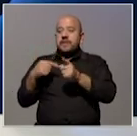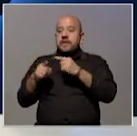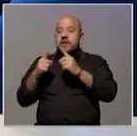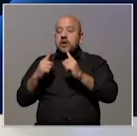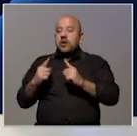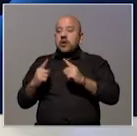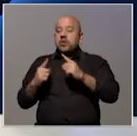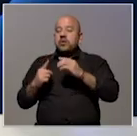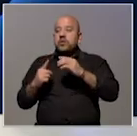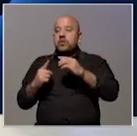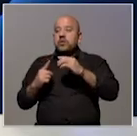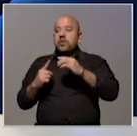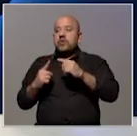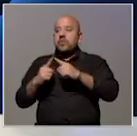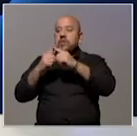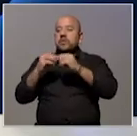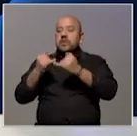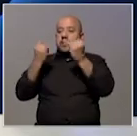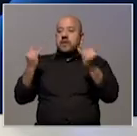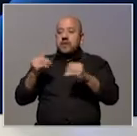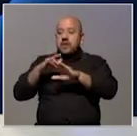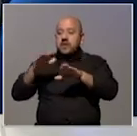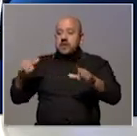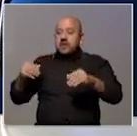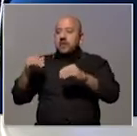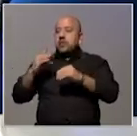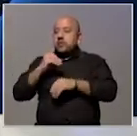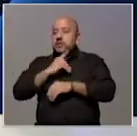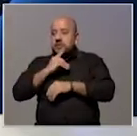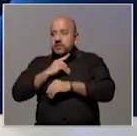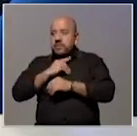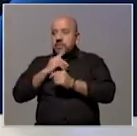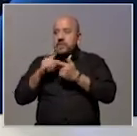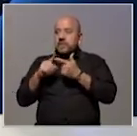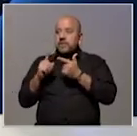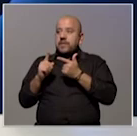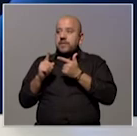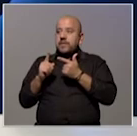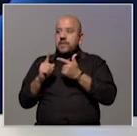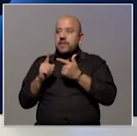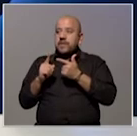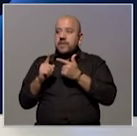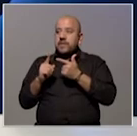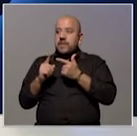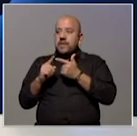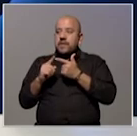que son el día del niño a fin de año eso